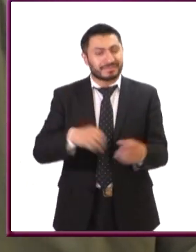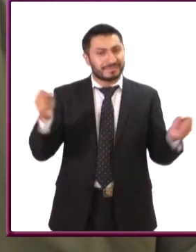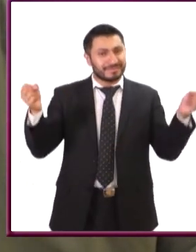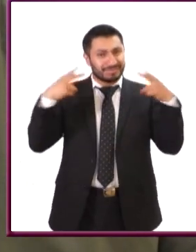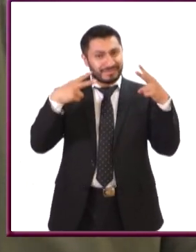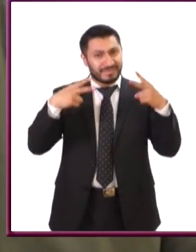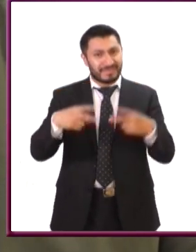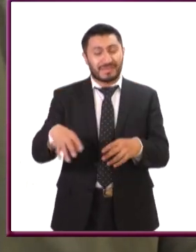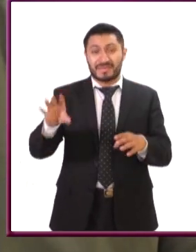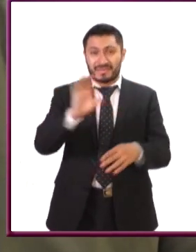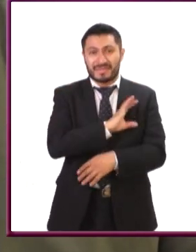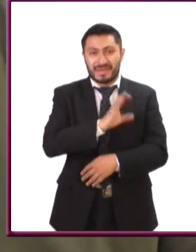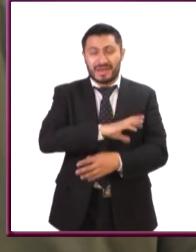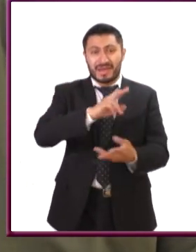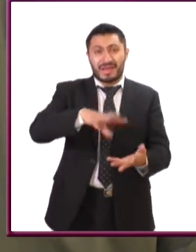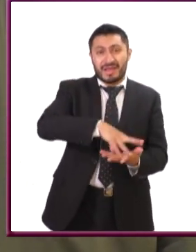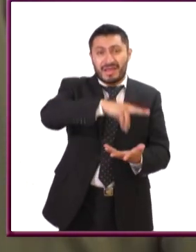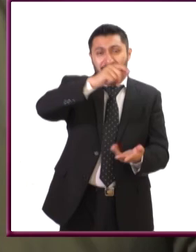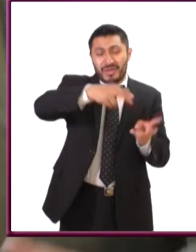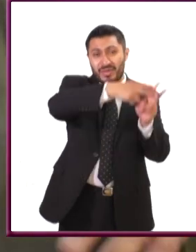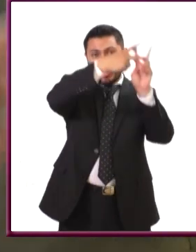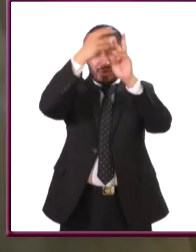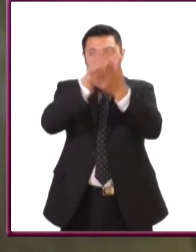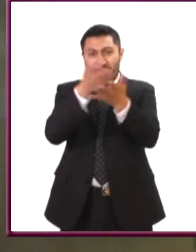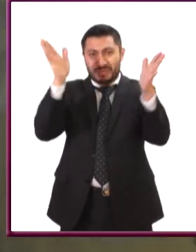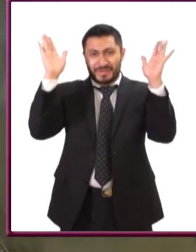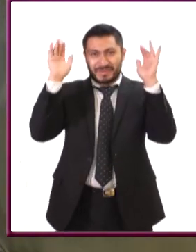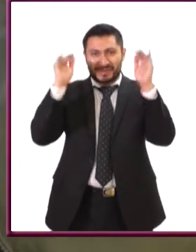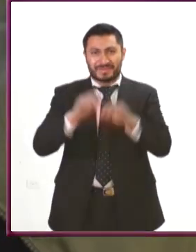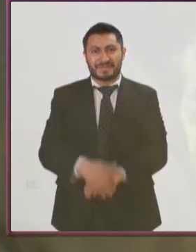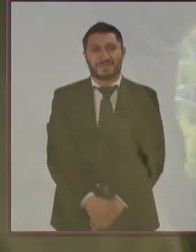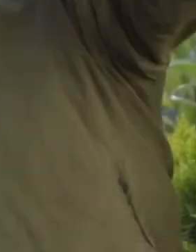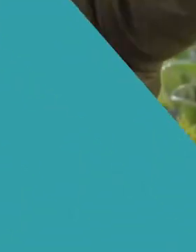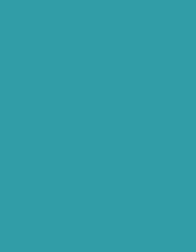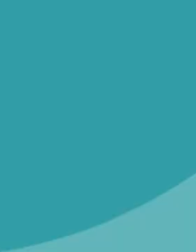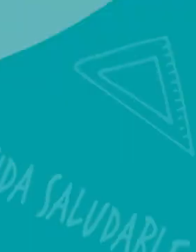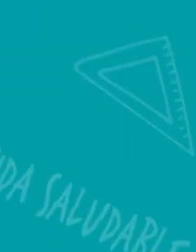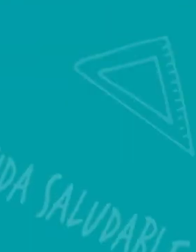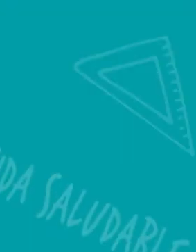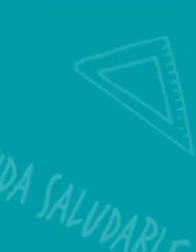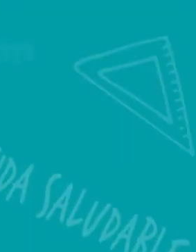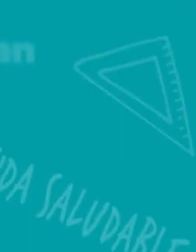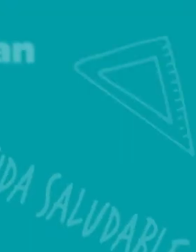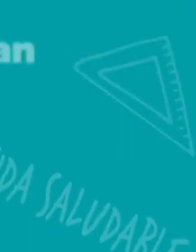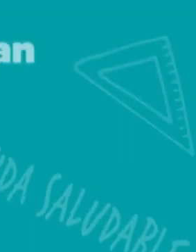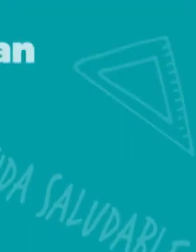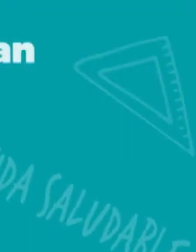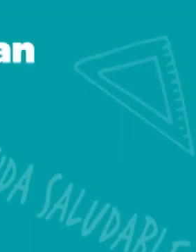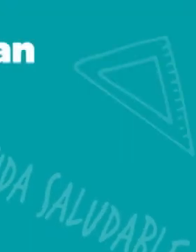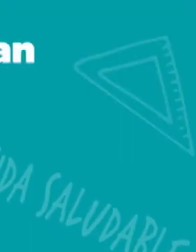antropología. Y bueno, nos vemos, mis estimados polvos estelares. Adiós. Adiós.